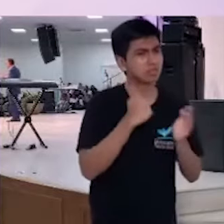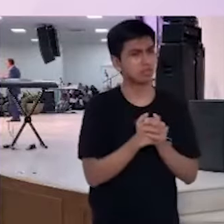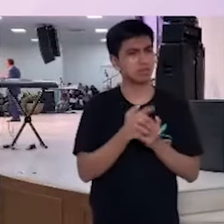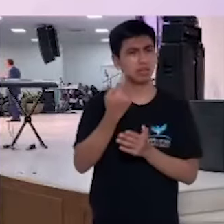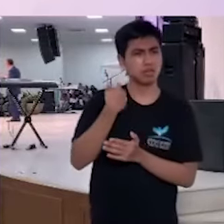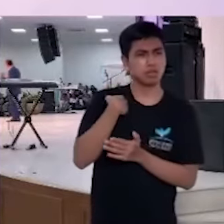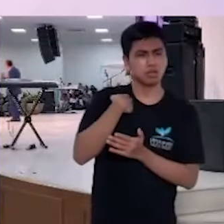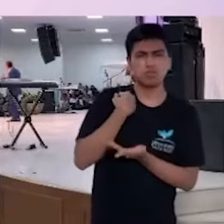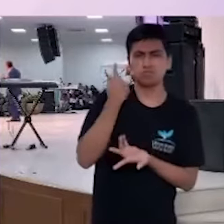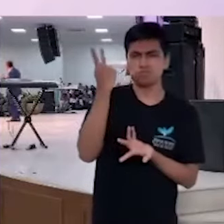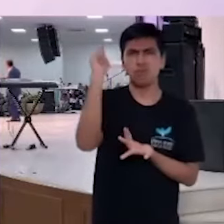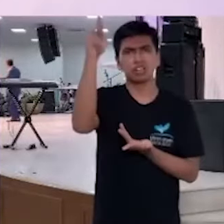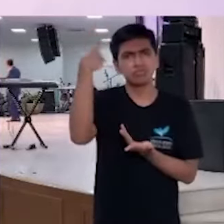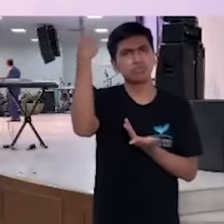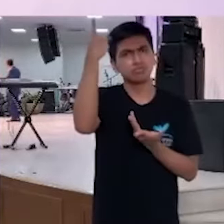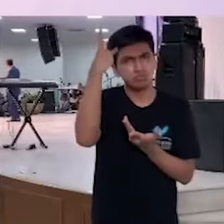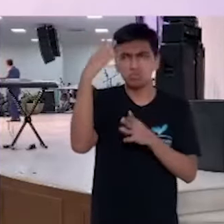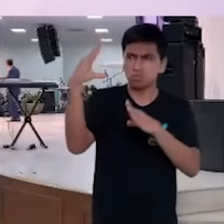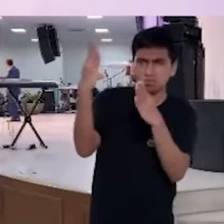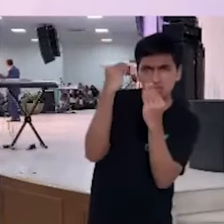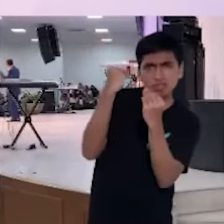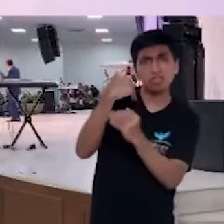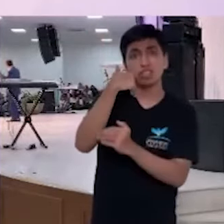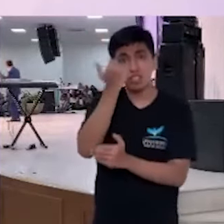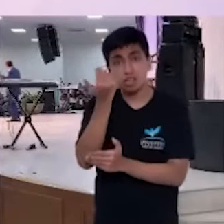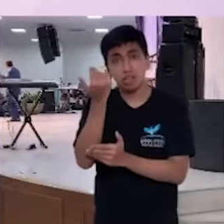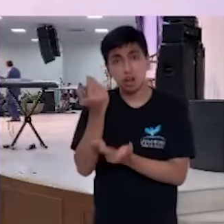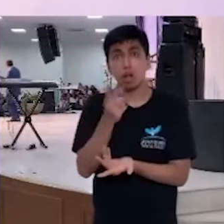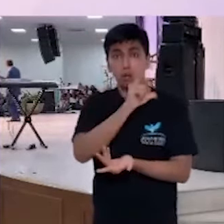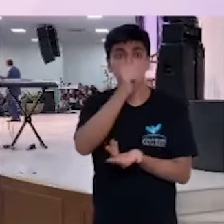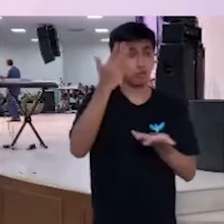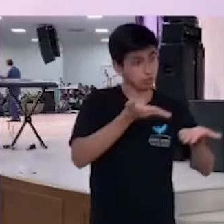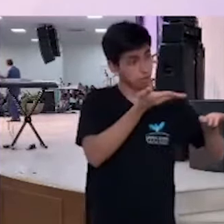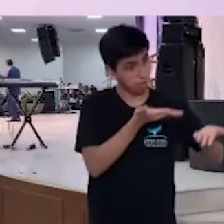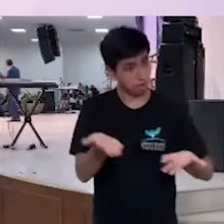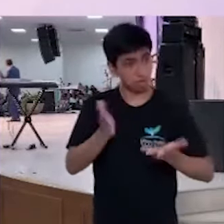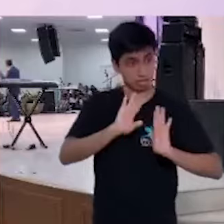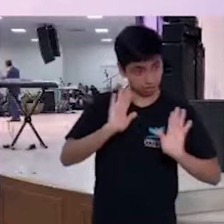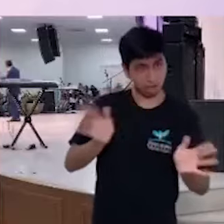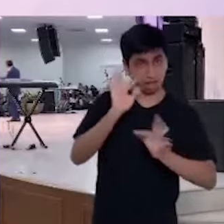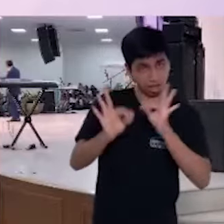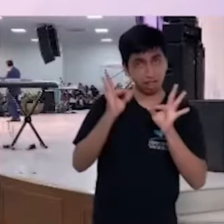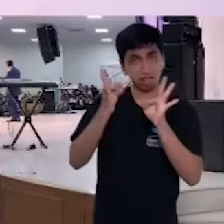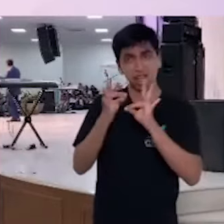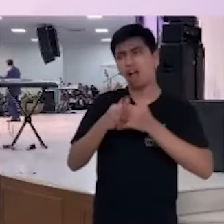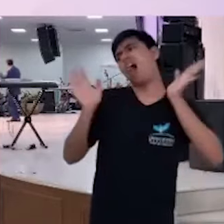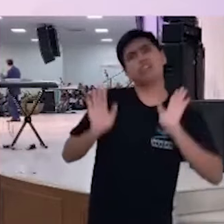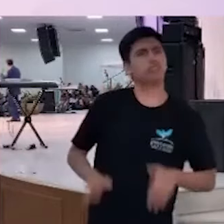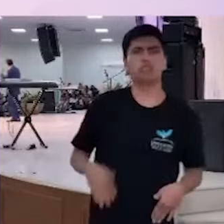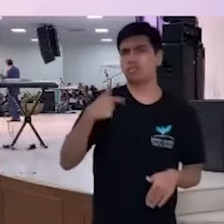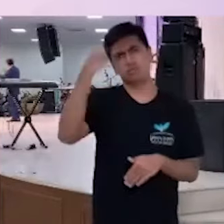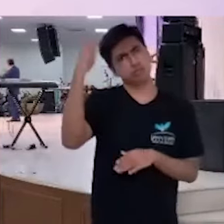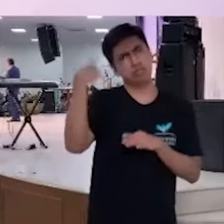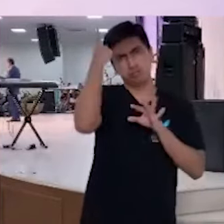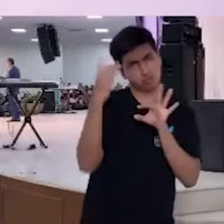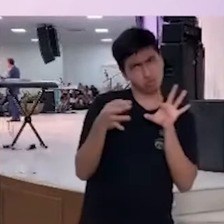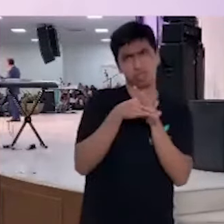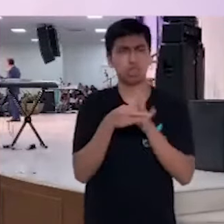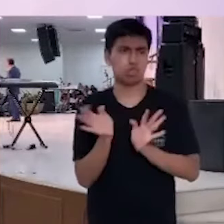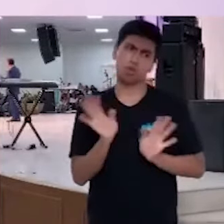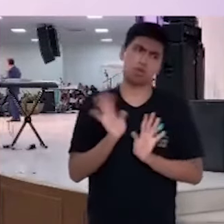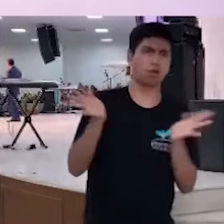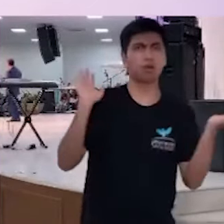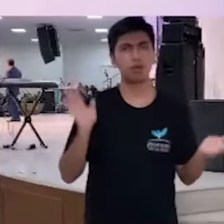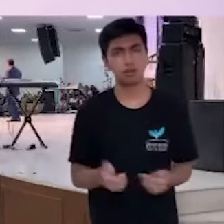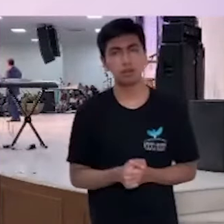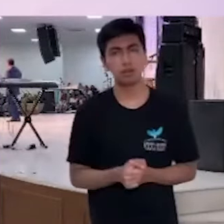da la oportunidad, nos aislamos. O no queremos rendir cuentas, o nos enojamos cuando nos hacen alguna pregunta,